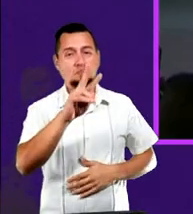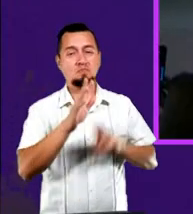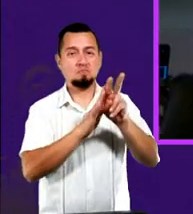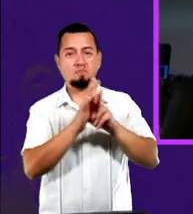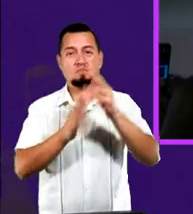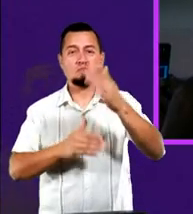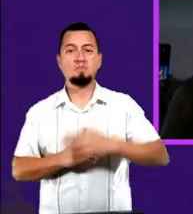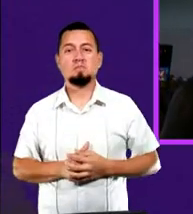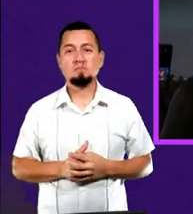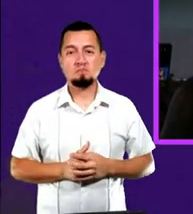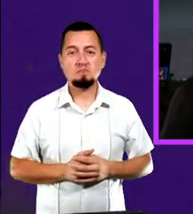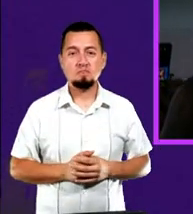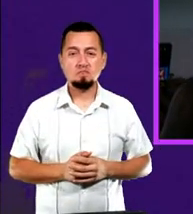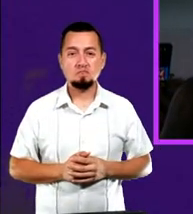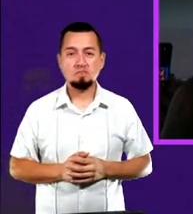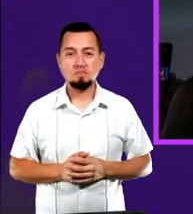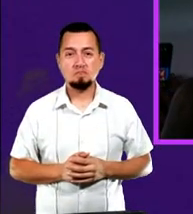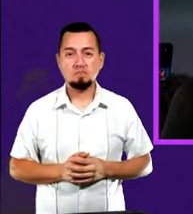¿Lo ponen, por favor?